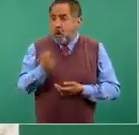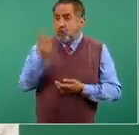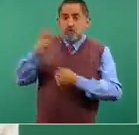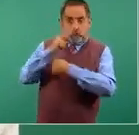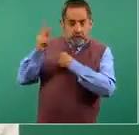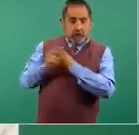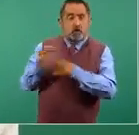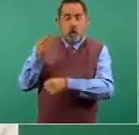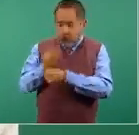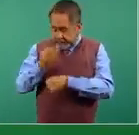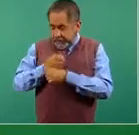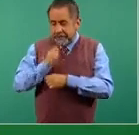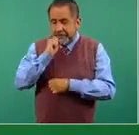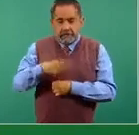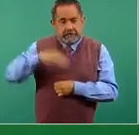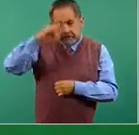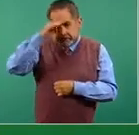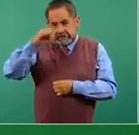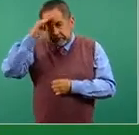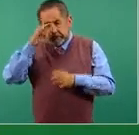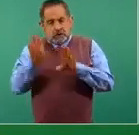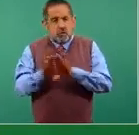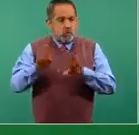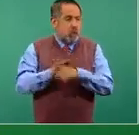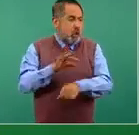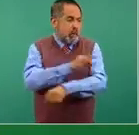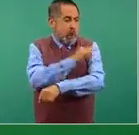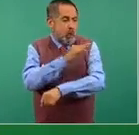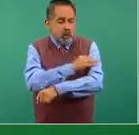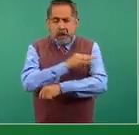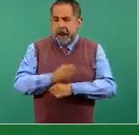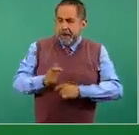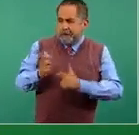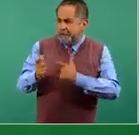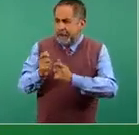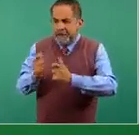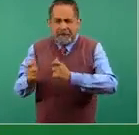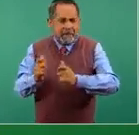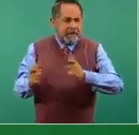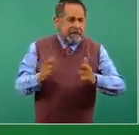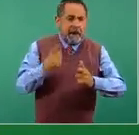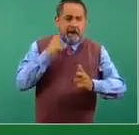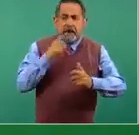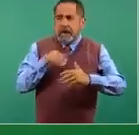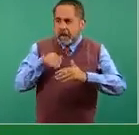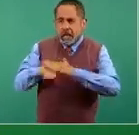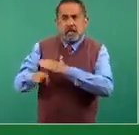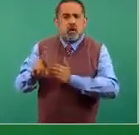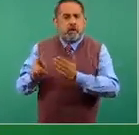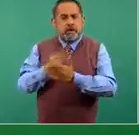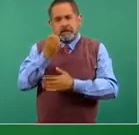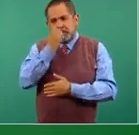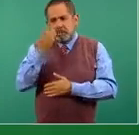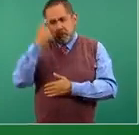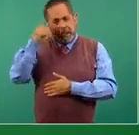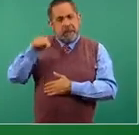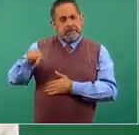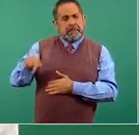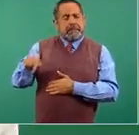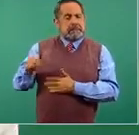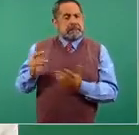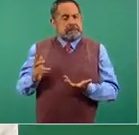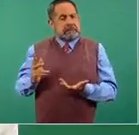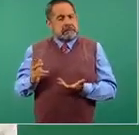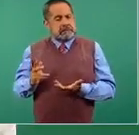este momento también buscando utilizar a la vacuna como un elemento que represente